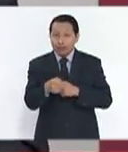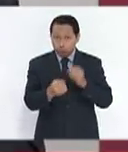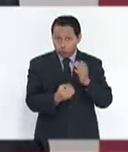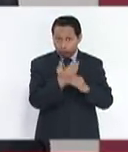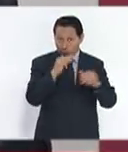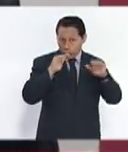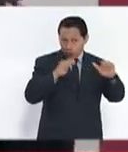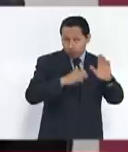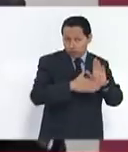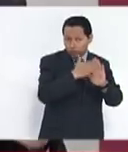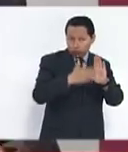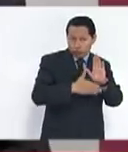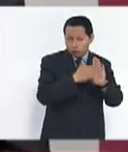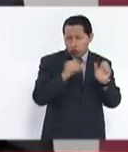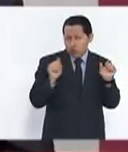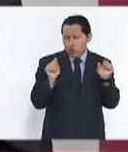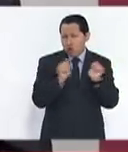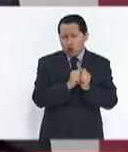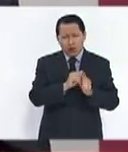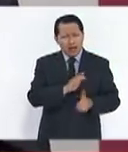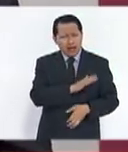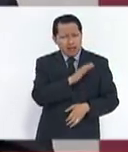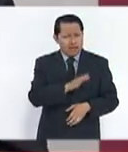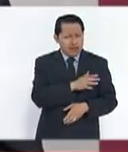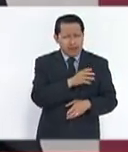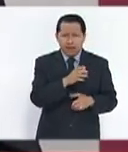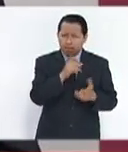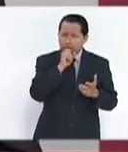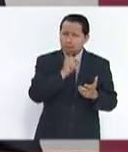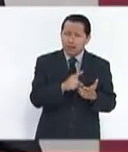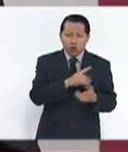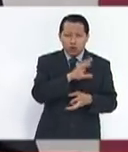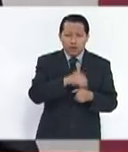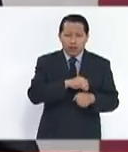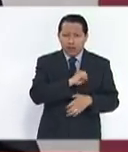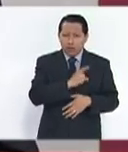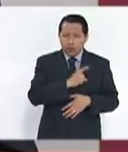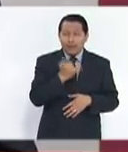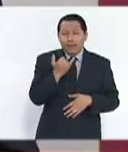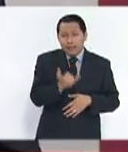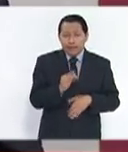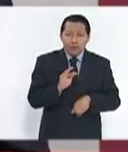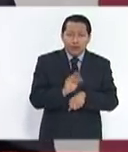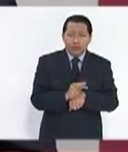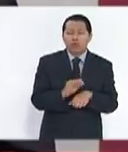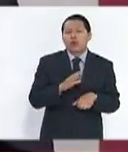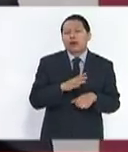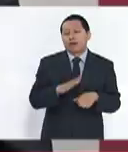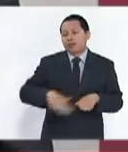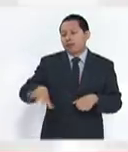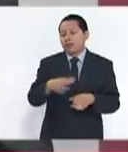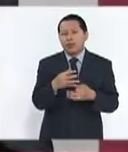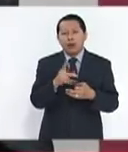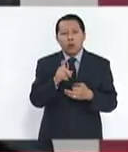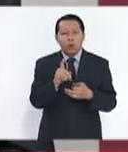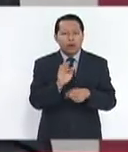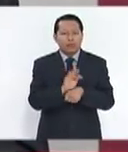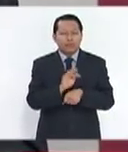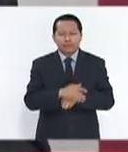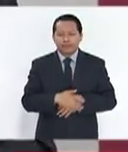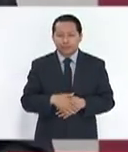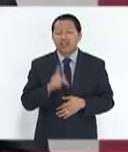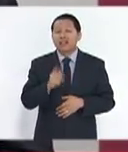aeropuerto con los más altos estándares sanitarios y protegiendo los recursos acuíferos de la zona.